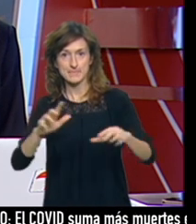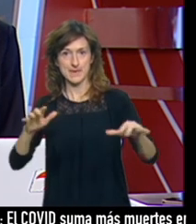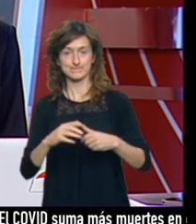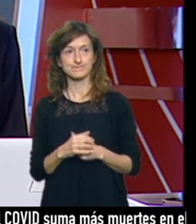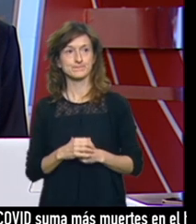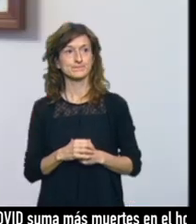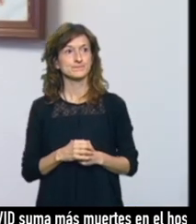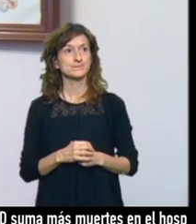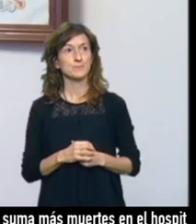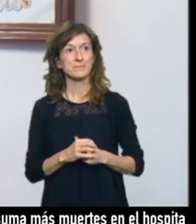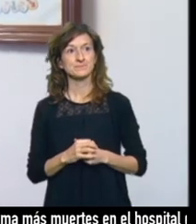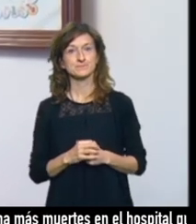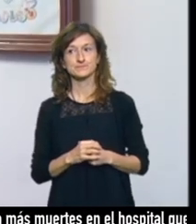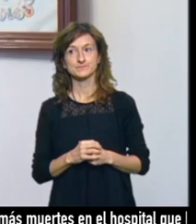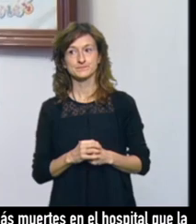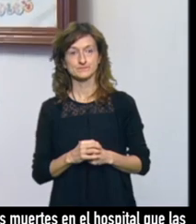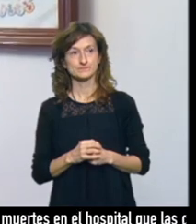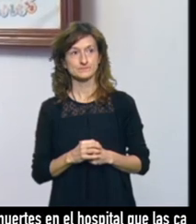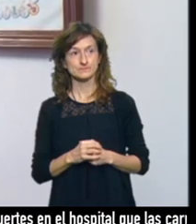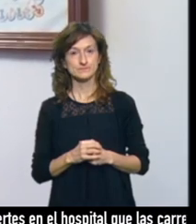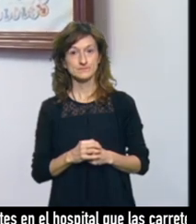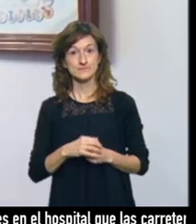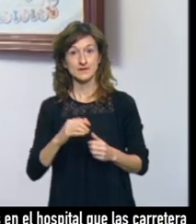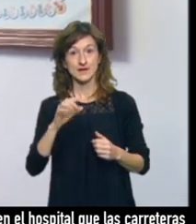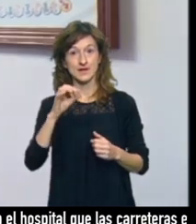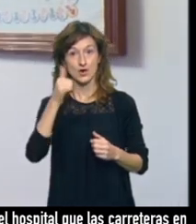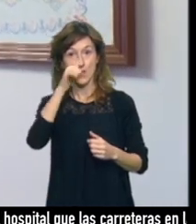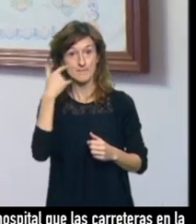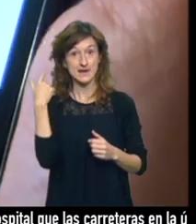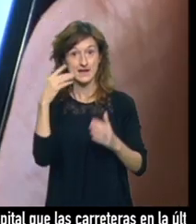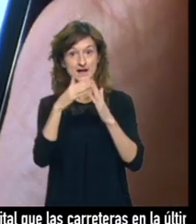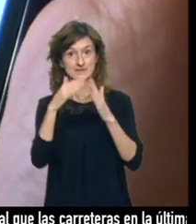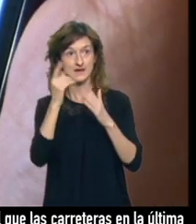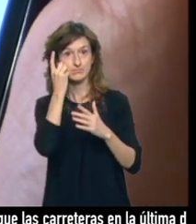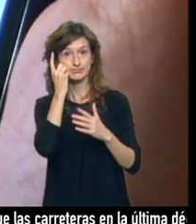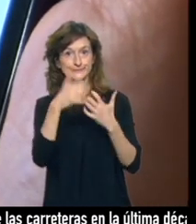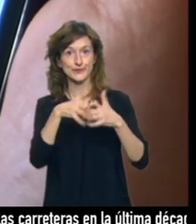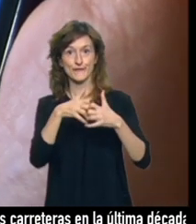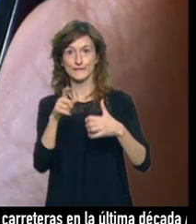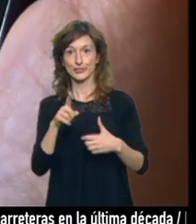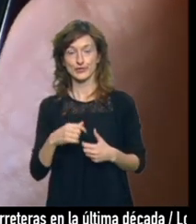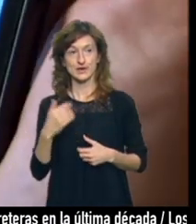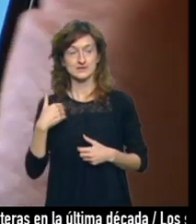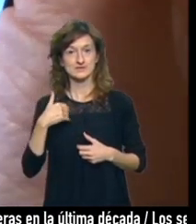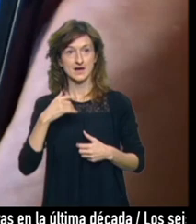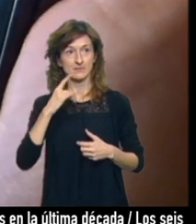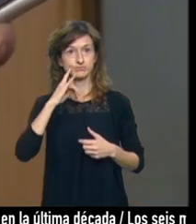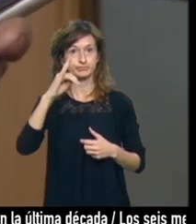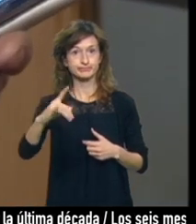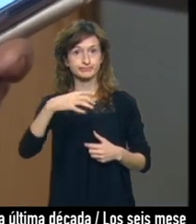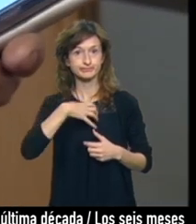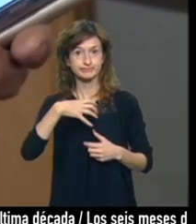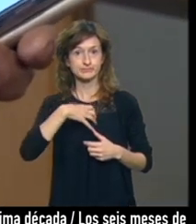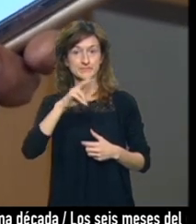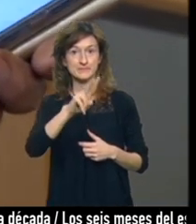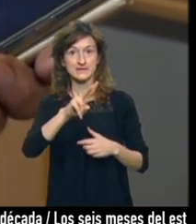En Casa de Santos, el teléfono No funciona, él lleva sin poder hacer estas llamadas